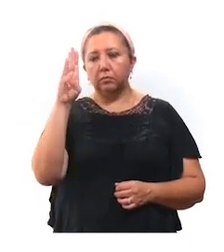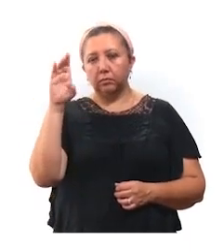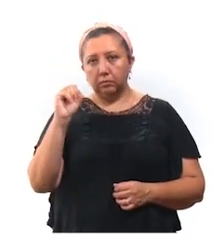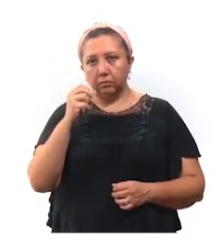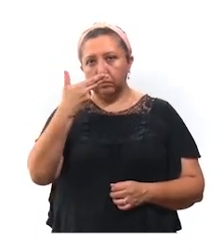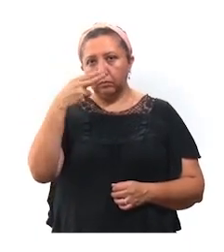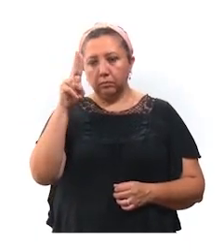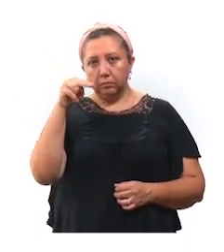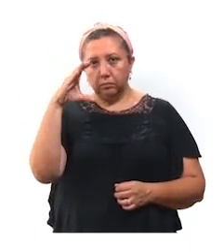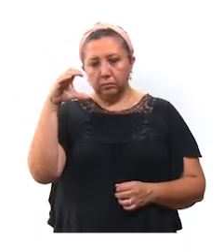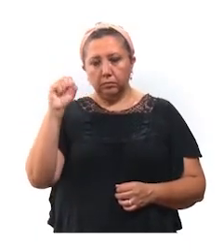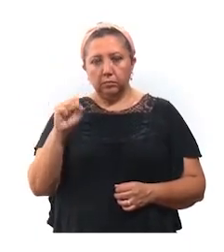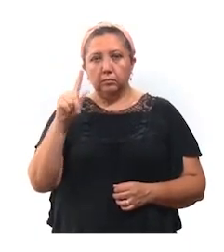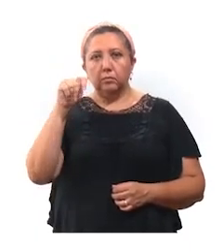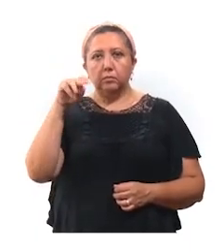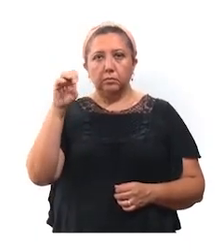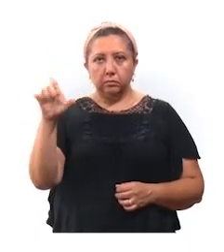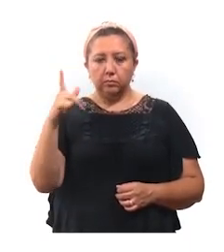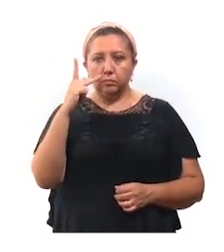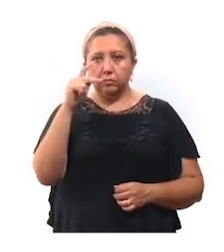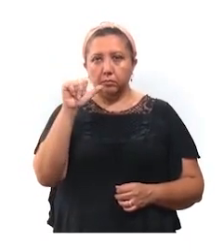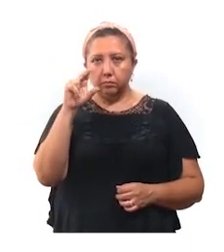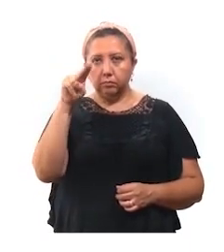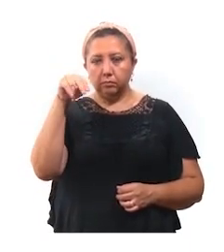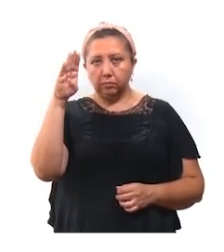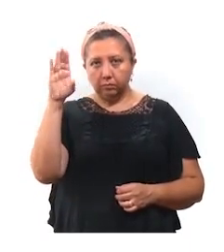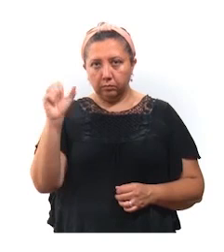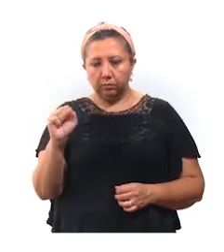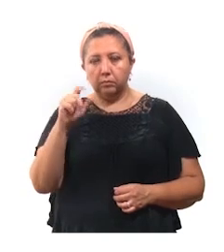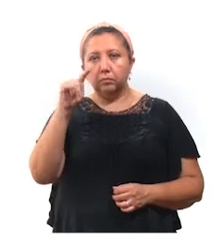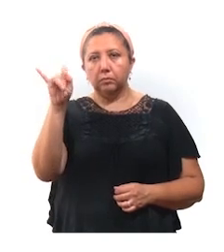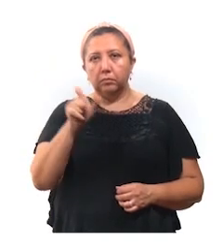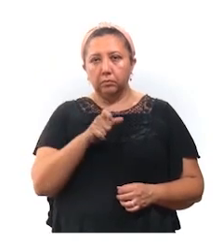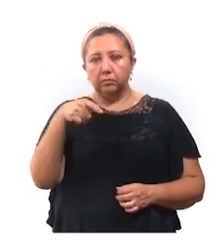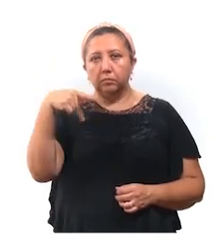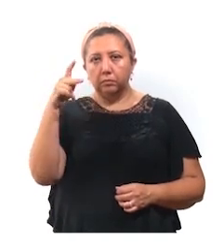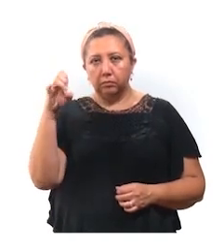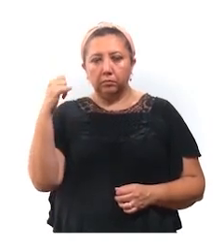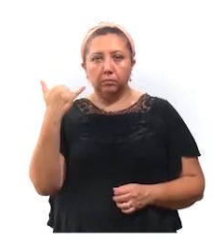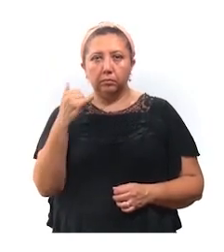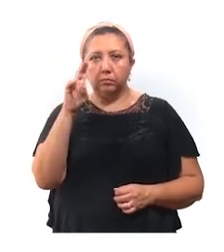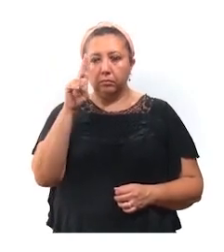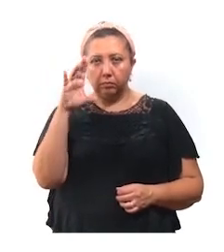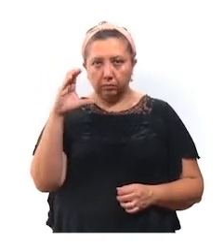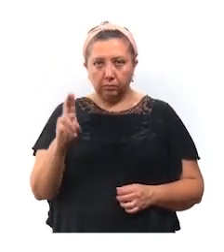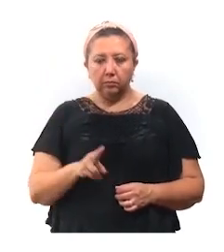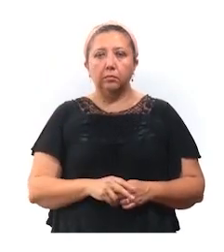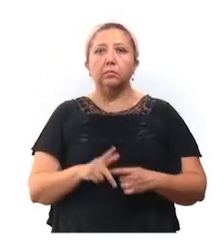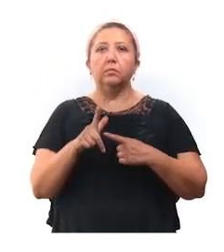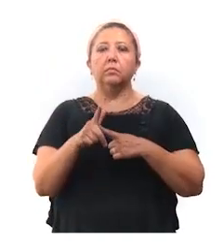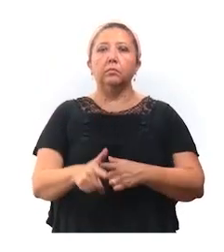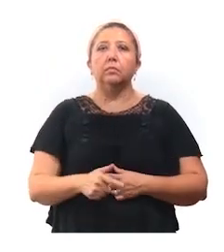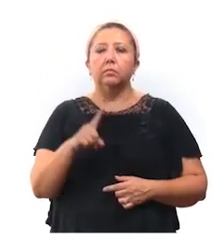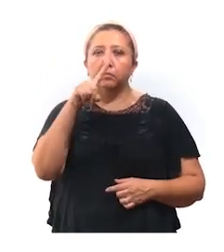Abalá, Junucmá, Motul, Muna, Panabá, Temash, Tixpehual, Tizimín y Ucú. De los